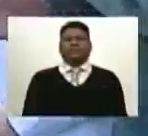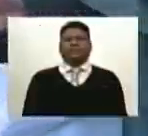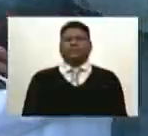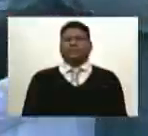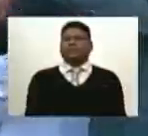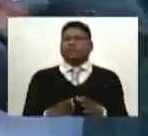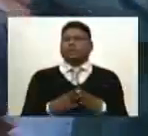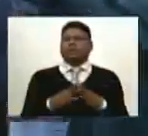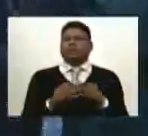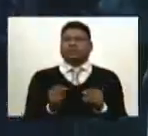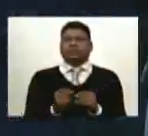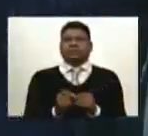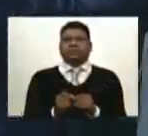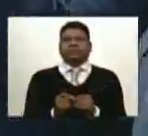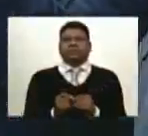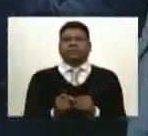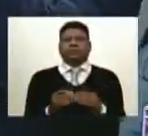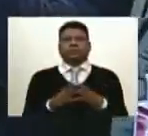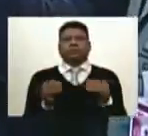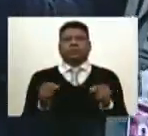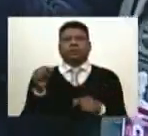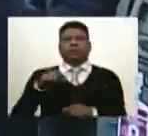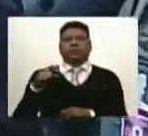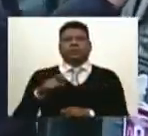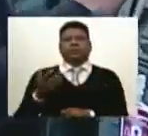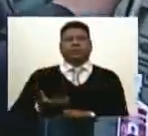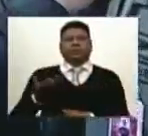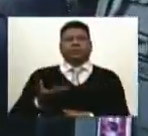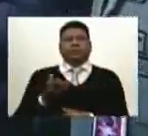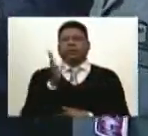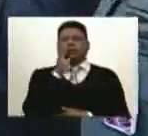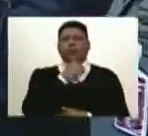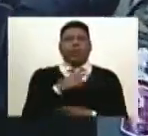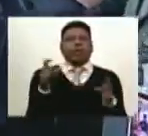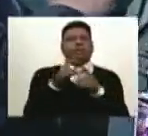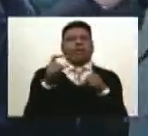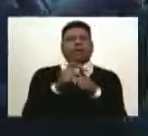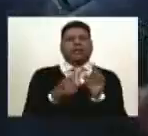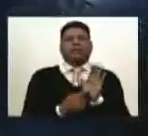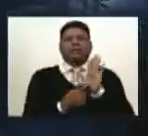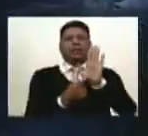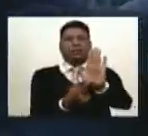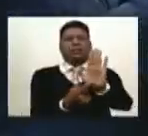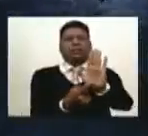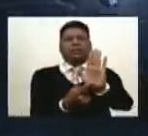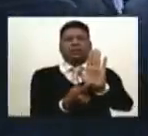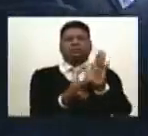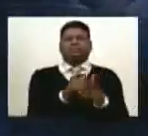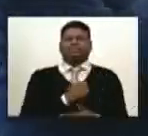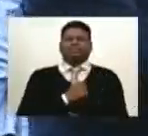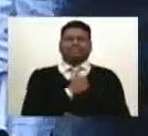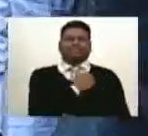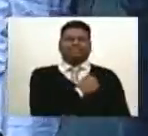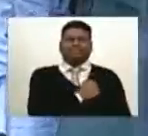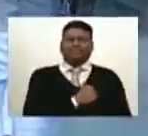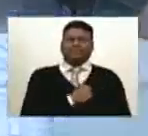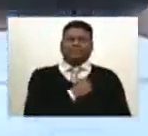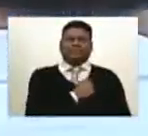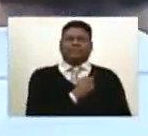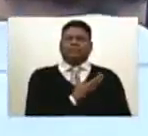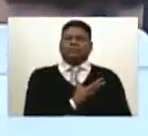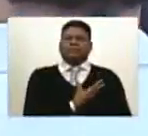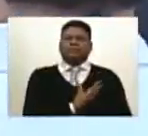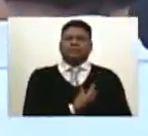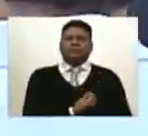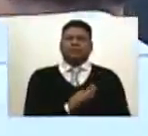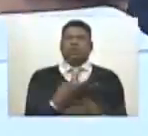actividad en la cual quizás no alcanzan las palabras para reflejar los sentimientos que embargan a